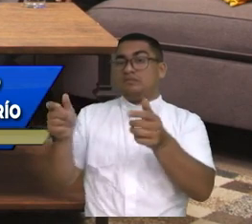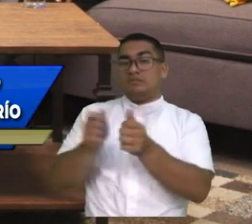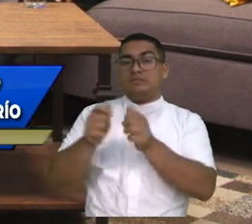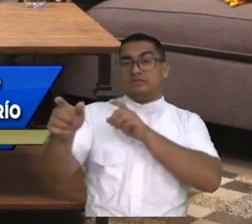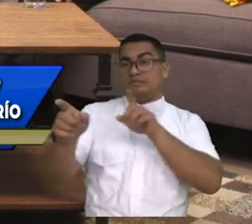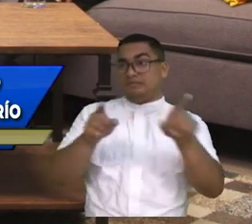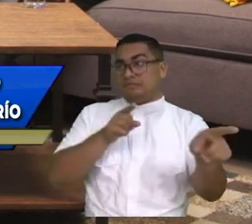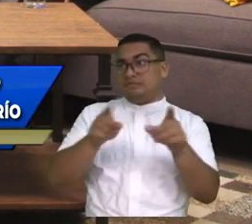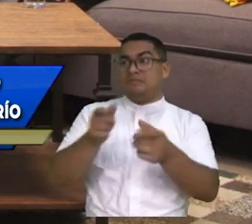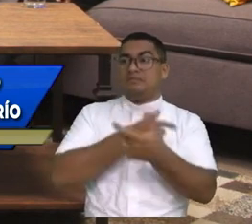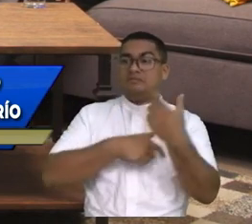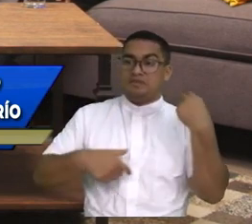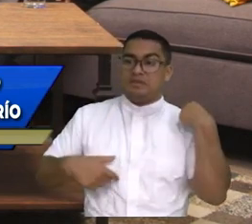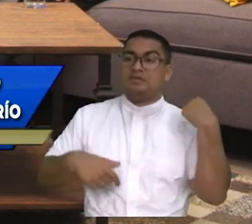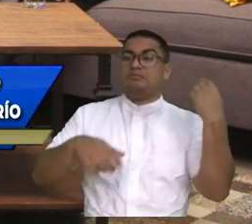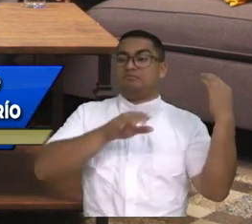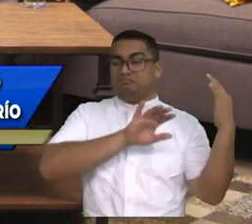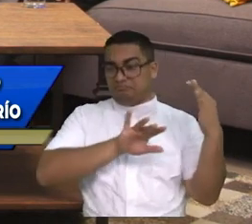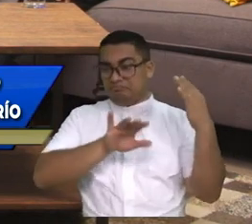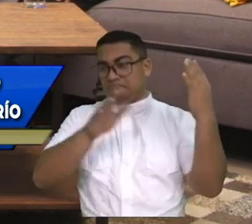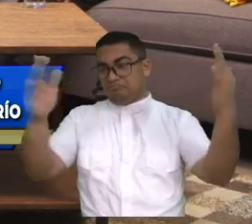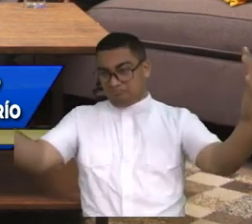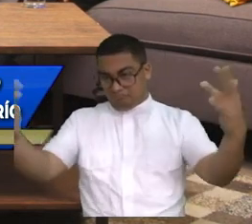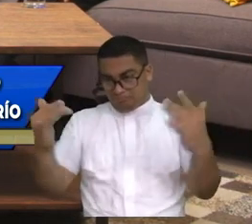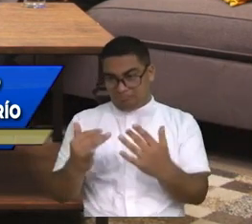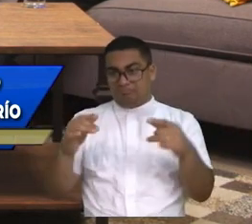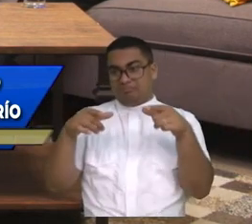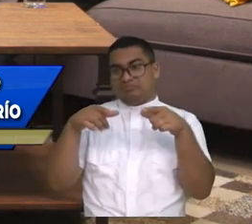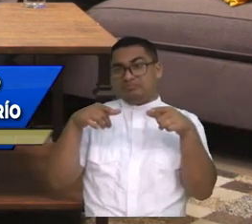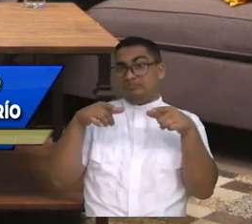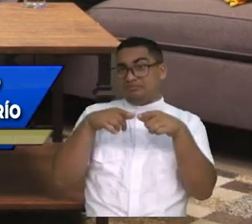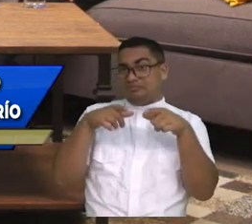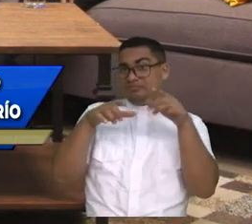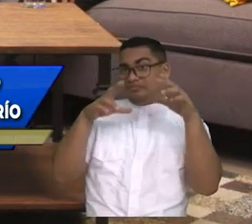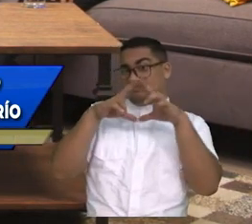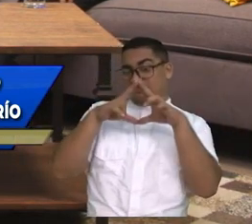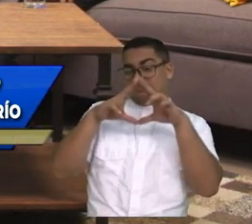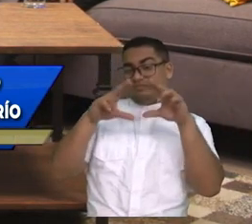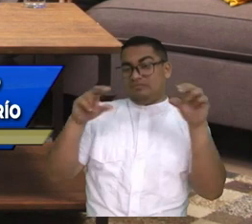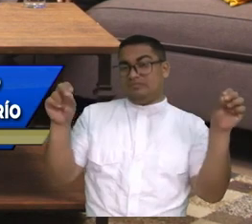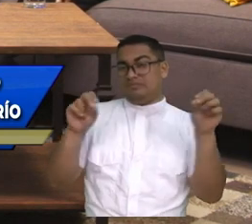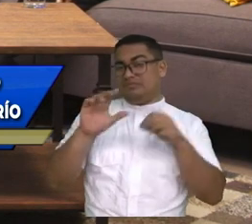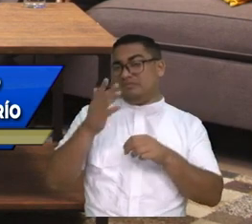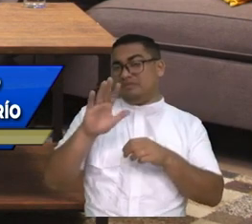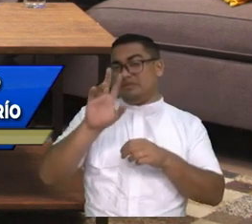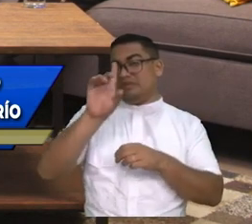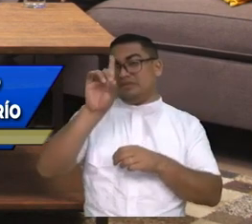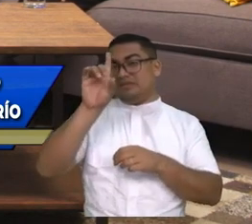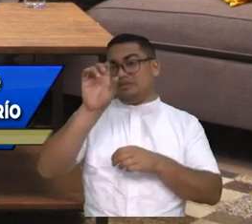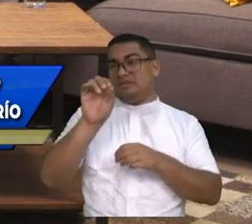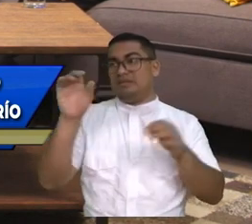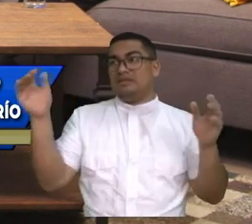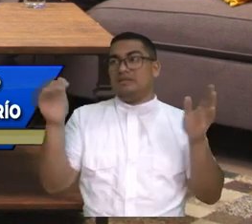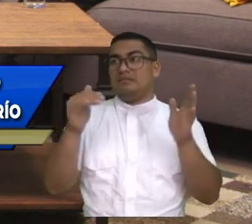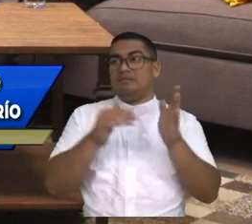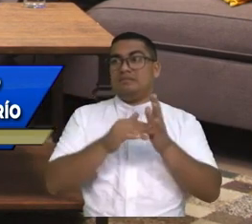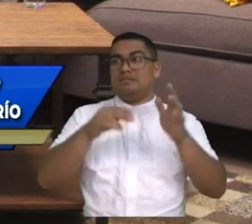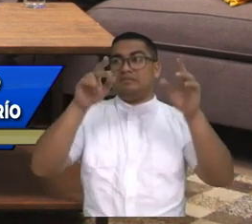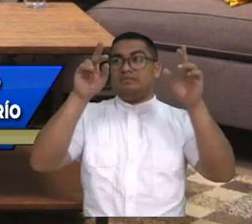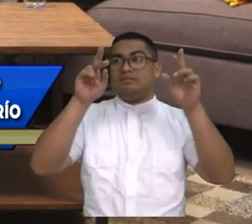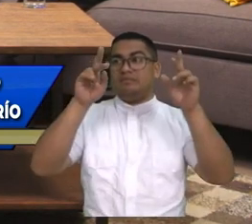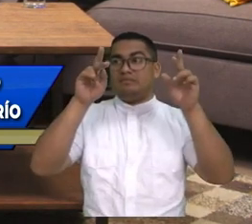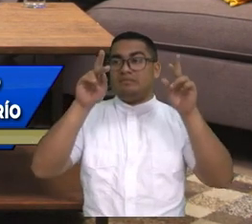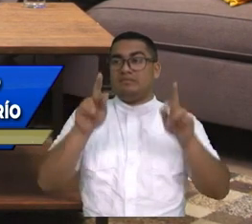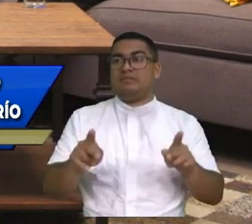delegaciones presidenciales a rendirle honores a Darío. Okay. Unas 10.000 personas asistieron al funeral del